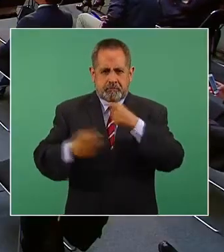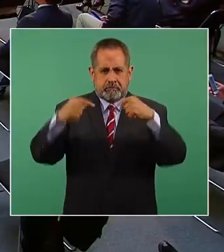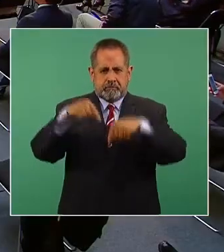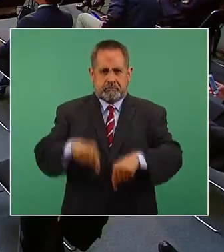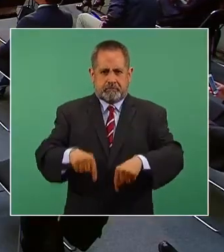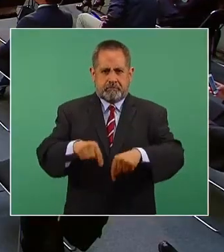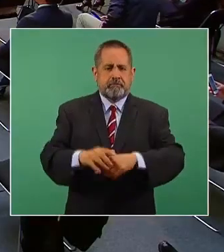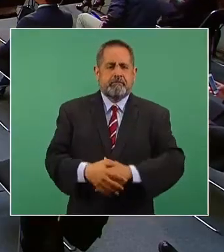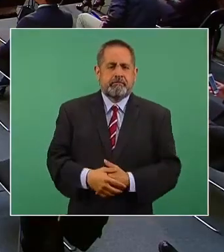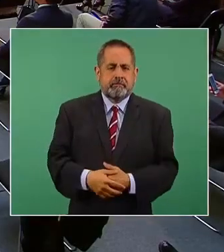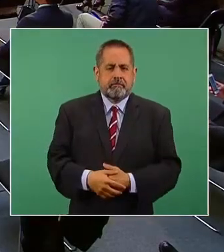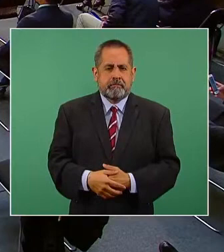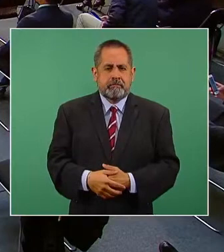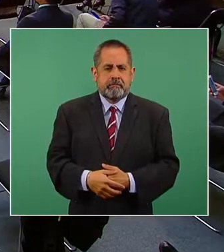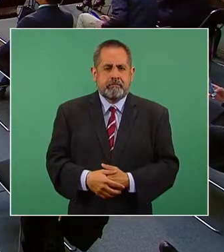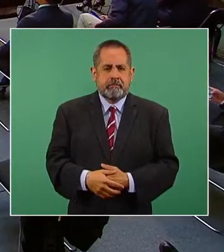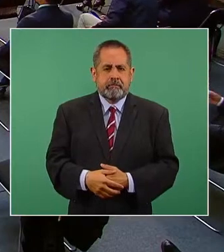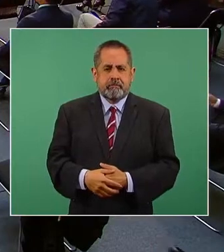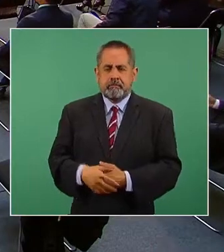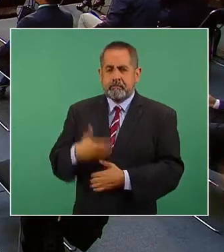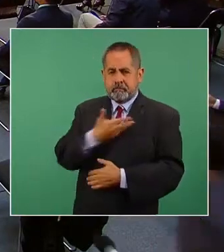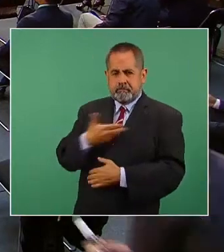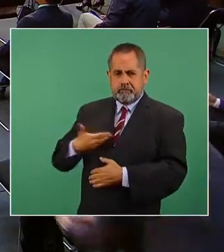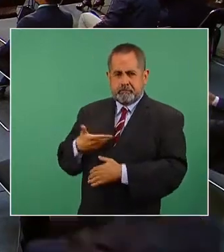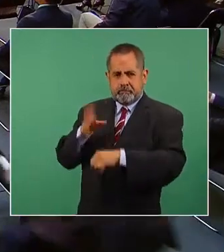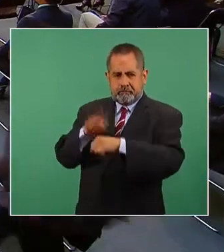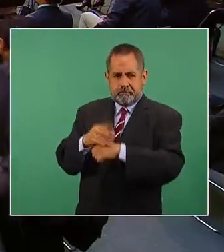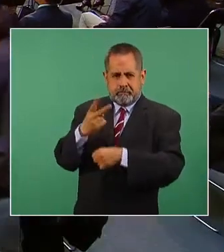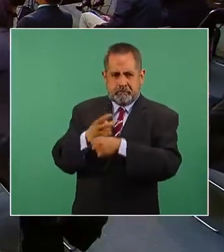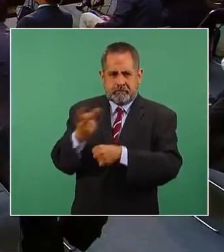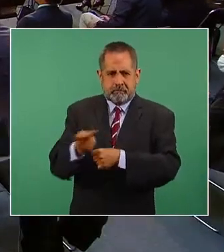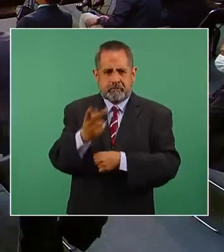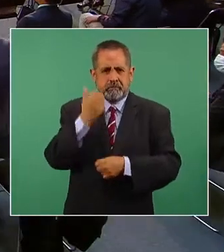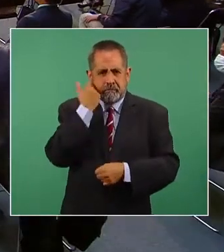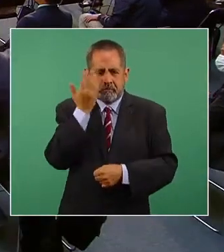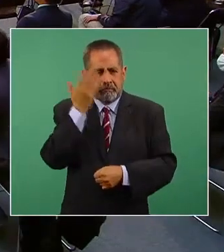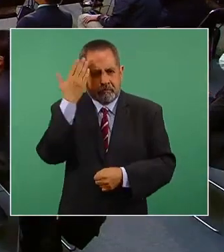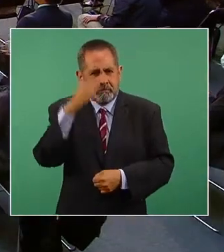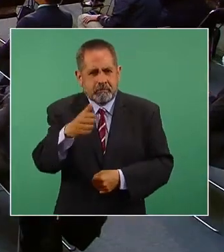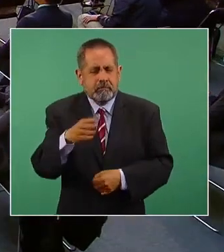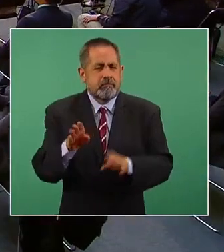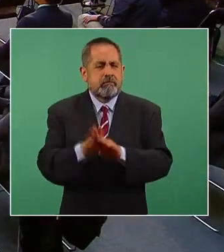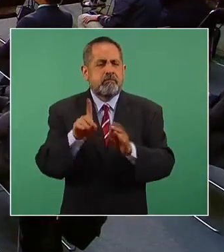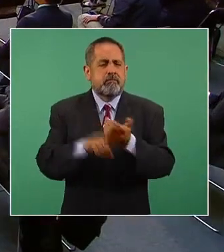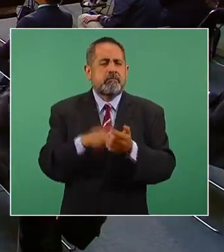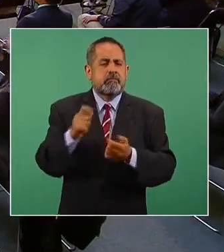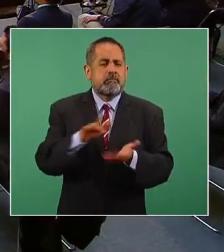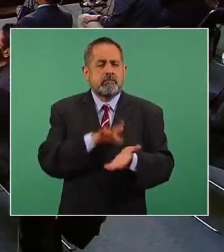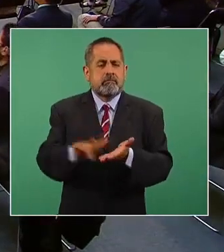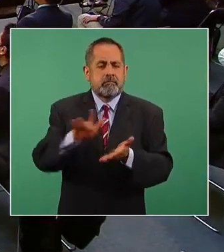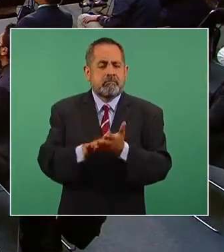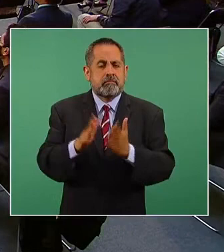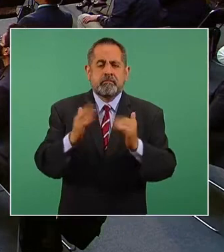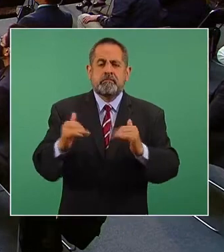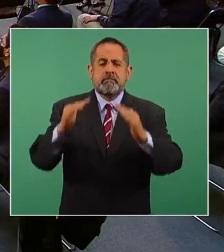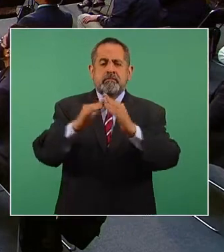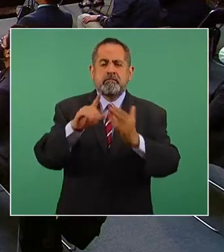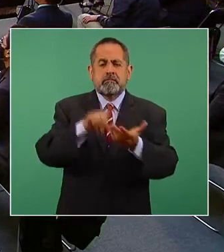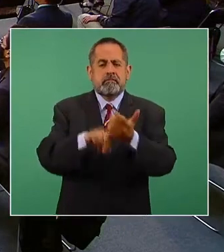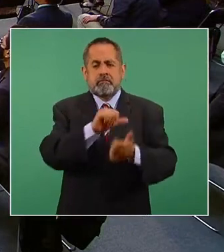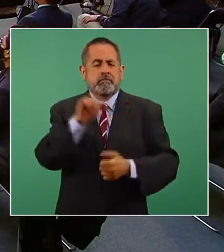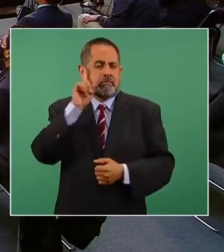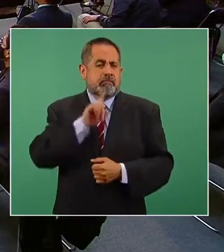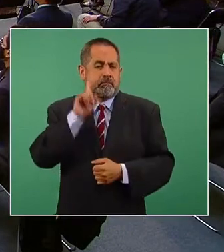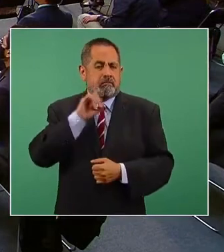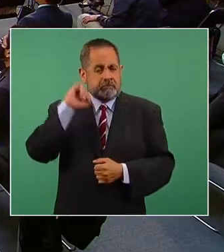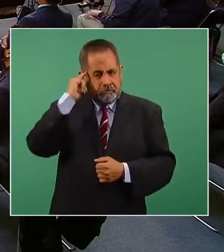Presidente, ¿me da una pregunta? Quiero saber cómo ¿De qué manera se está apoyando en la Casa de las Mujeres Indígenas? Ya